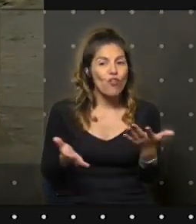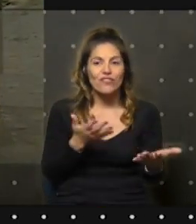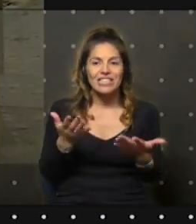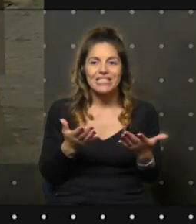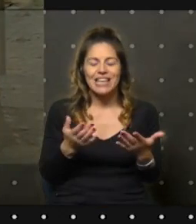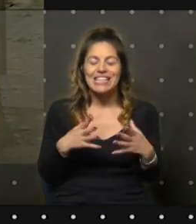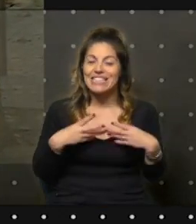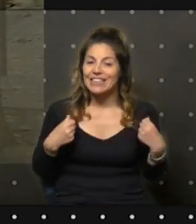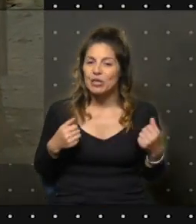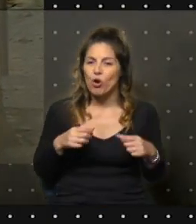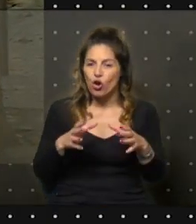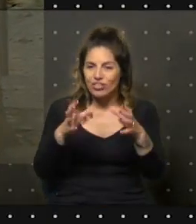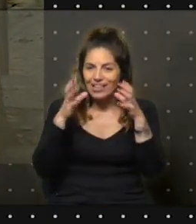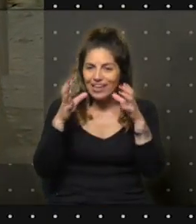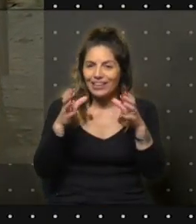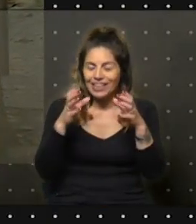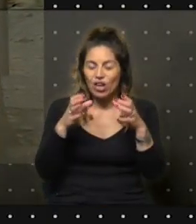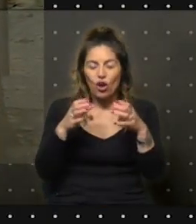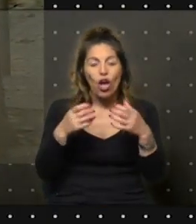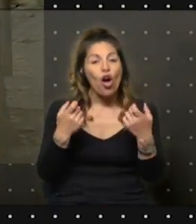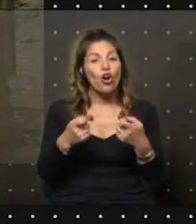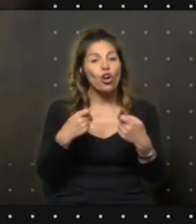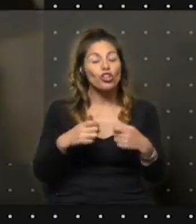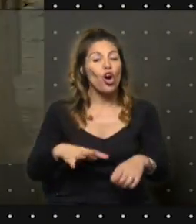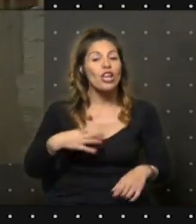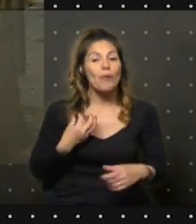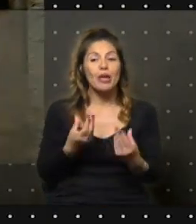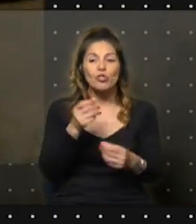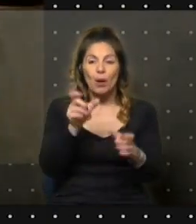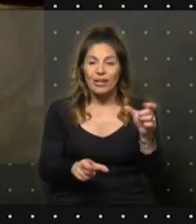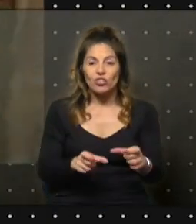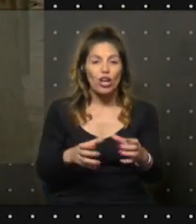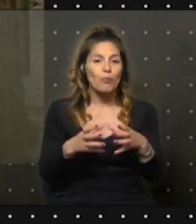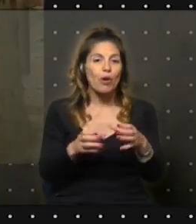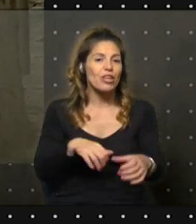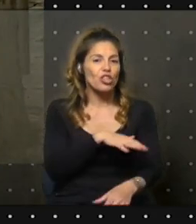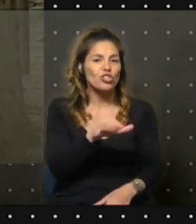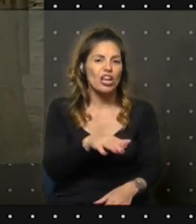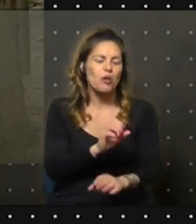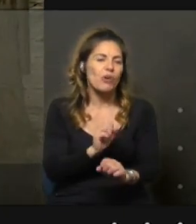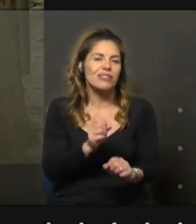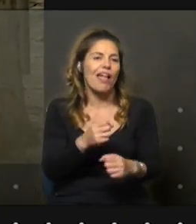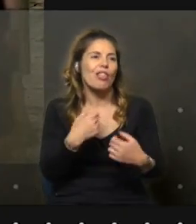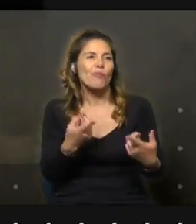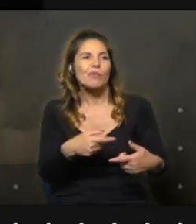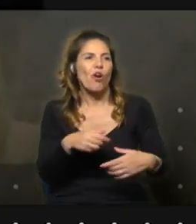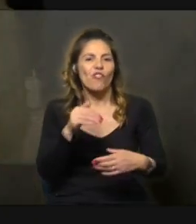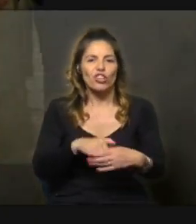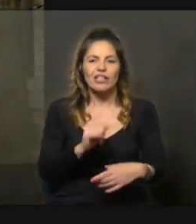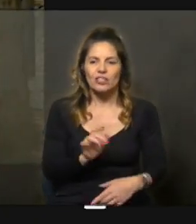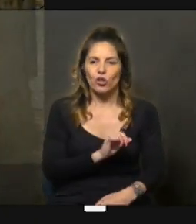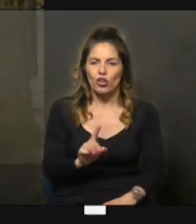que están en riesgo que costó la vida de muchas personas de de muchos movimientos sociales y que no nos puede dar lo mismo votar o no y